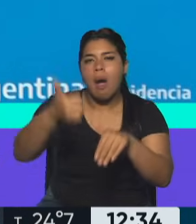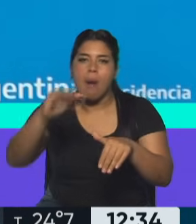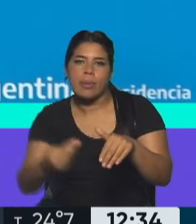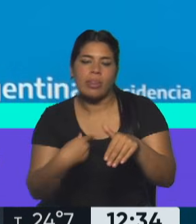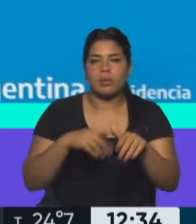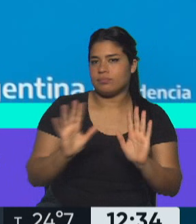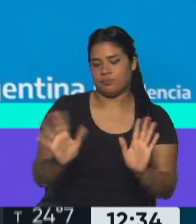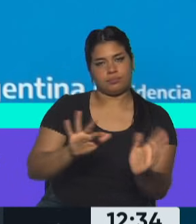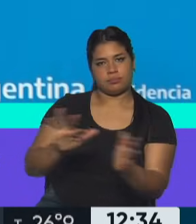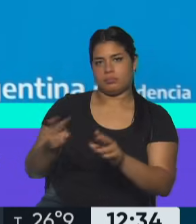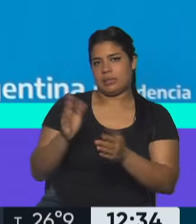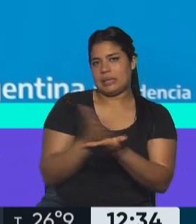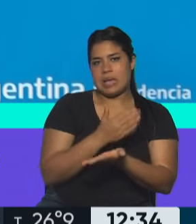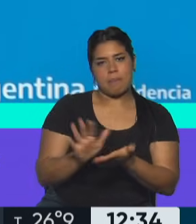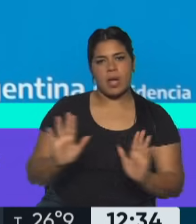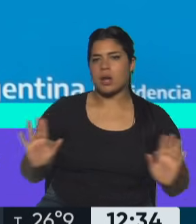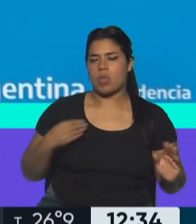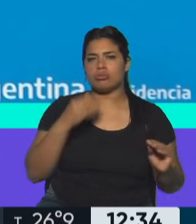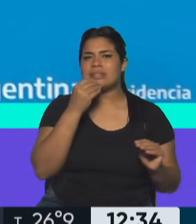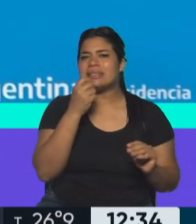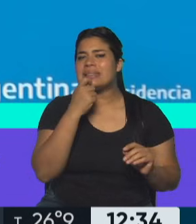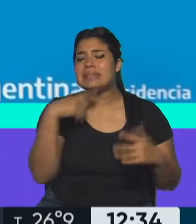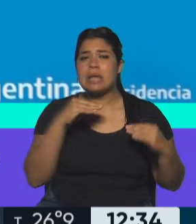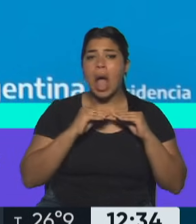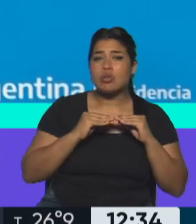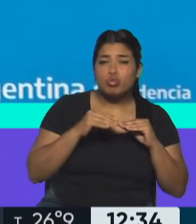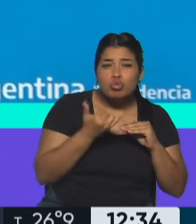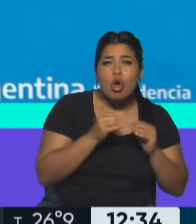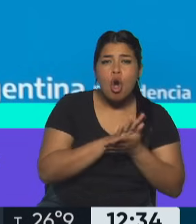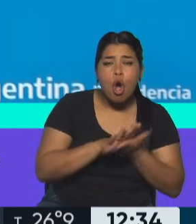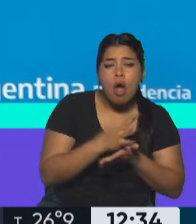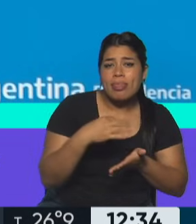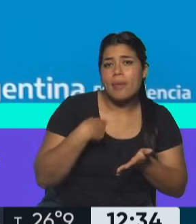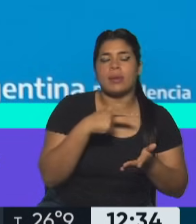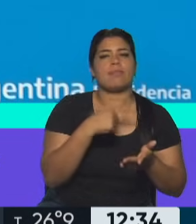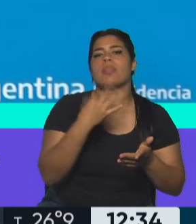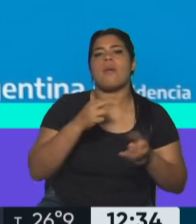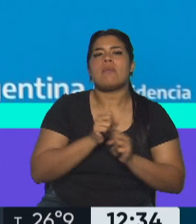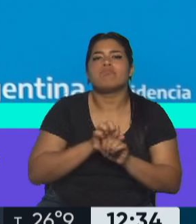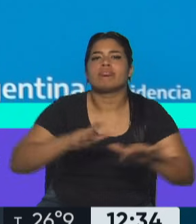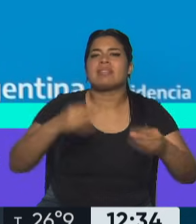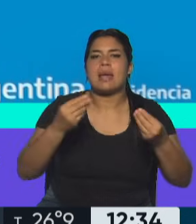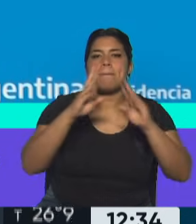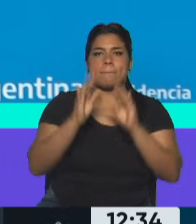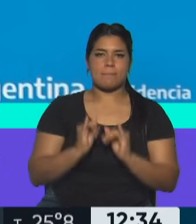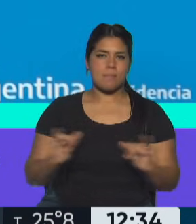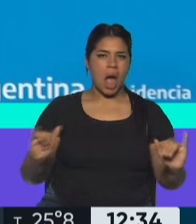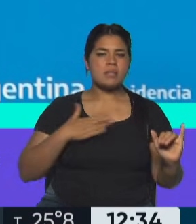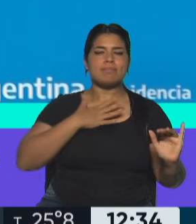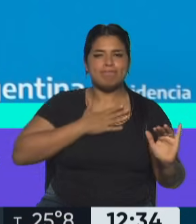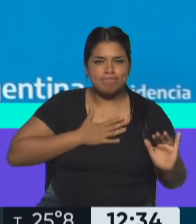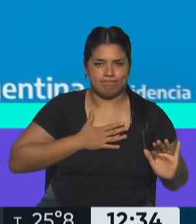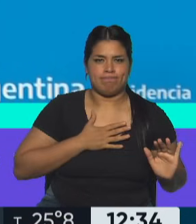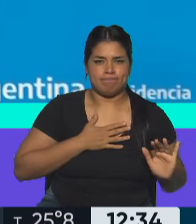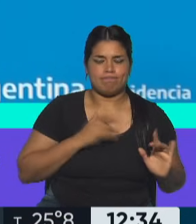una campaña electoral. Cuando hay conflicto lo que hay que llevar es serenidad y entonces usarlo en términos electorales electorales, la verdad es que no ayuda